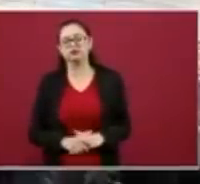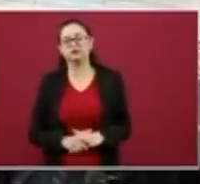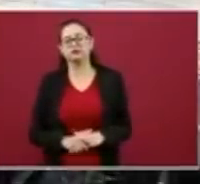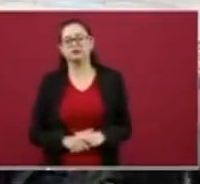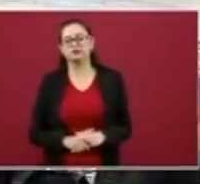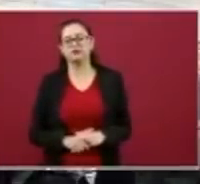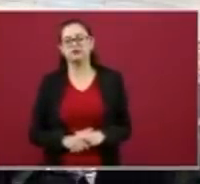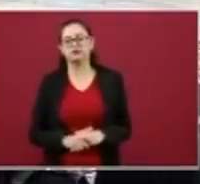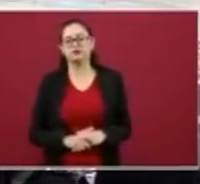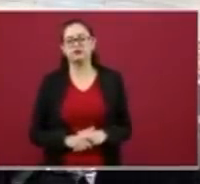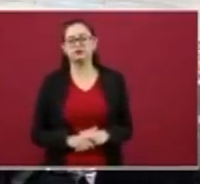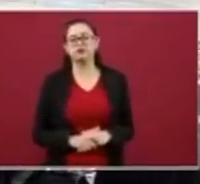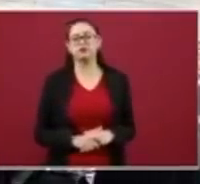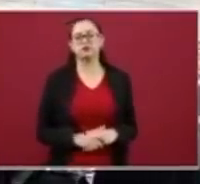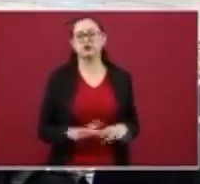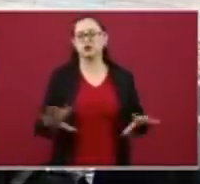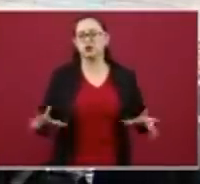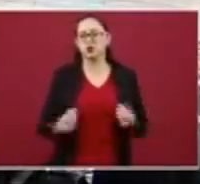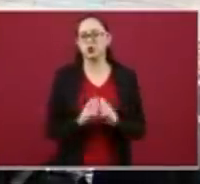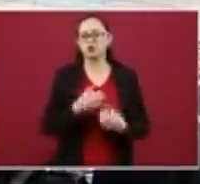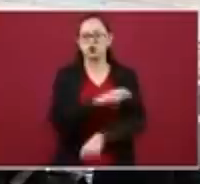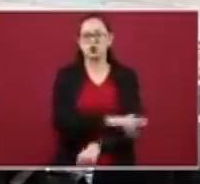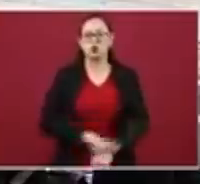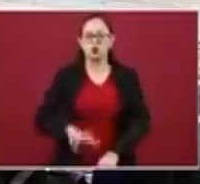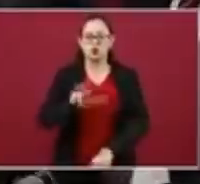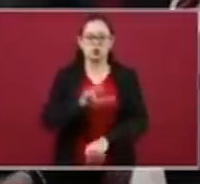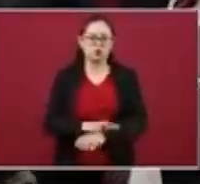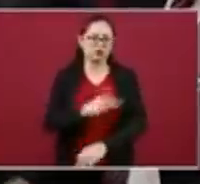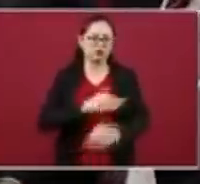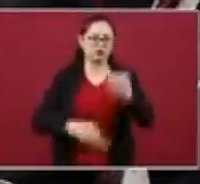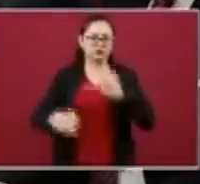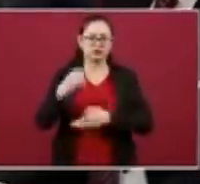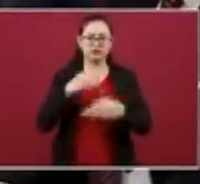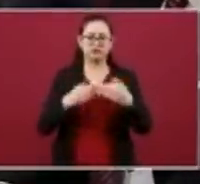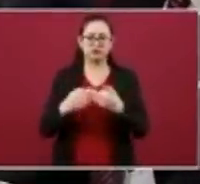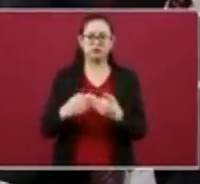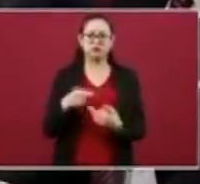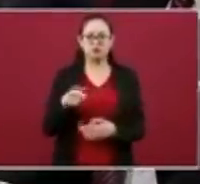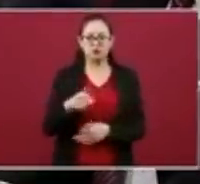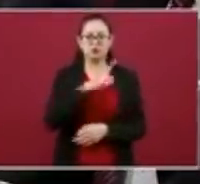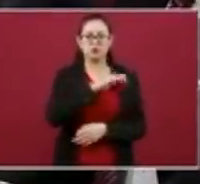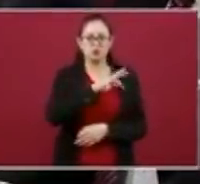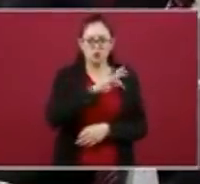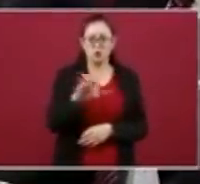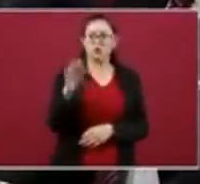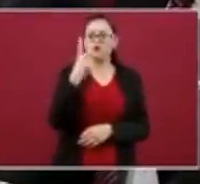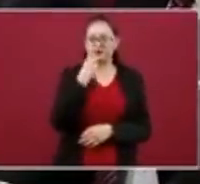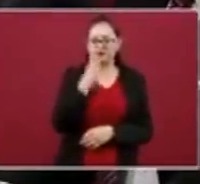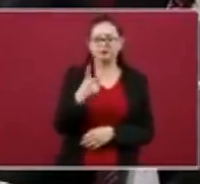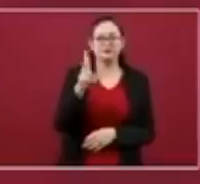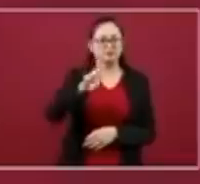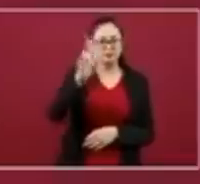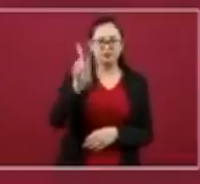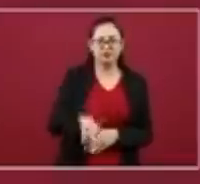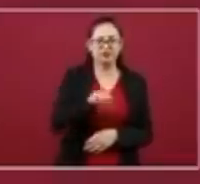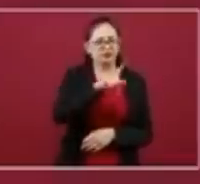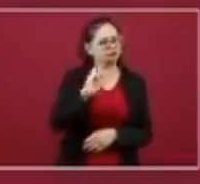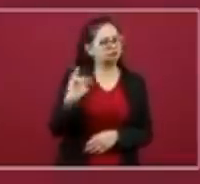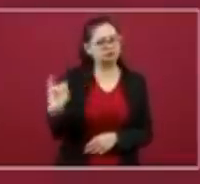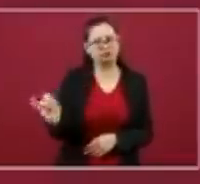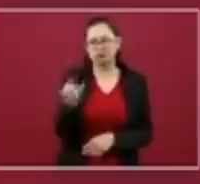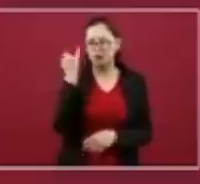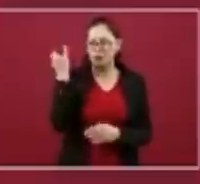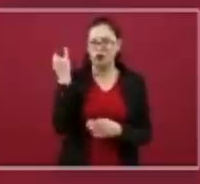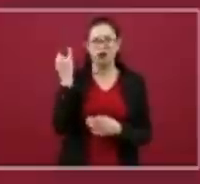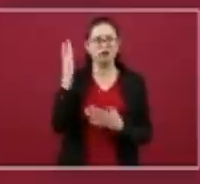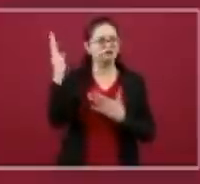Él nos coordina a todos. Él les puede decir el resultado en Tijuana a